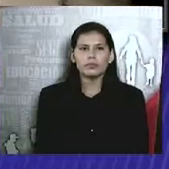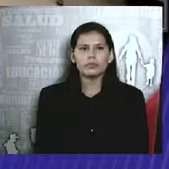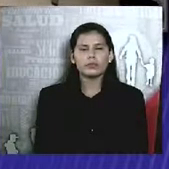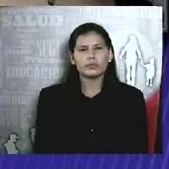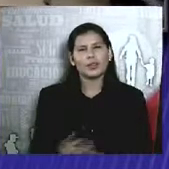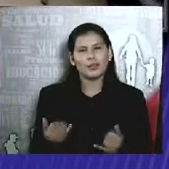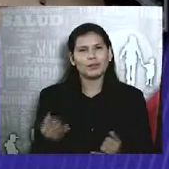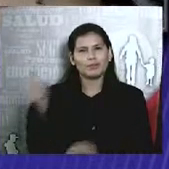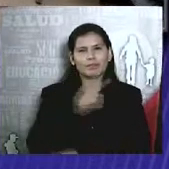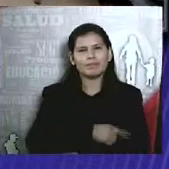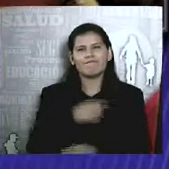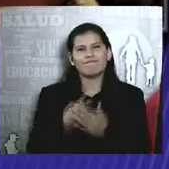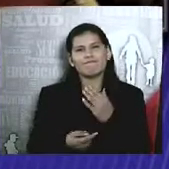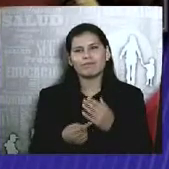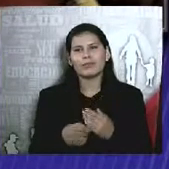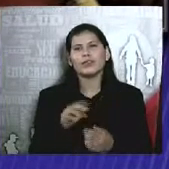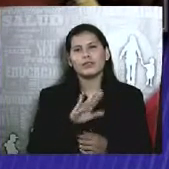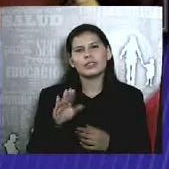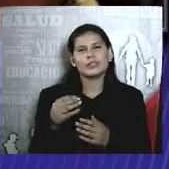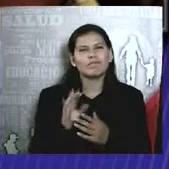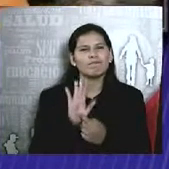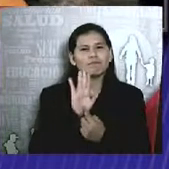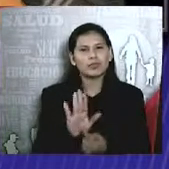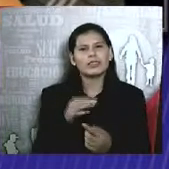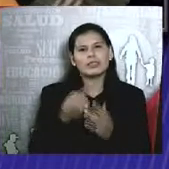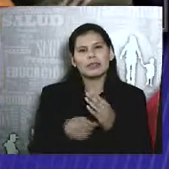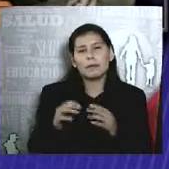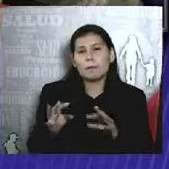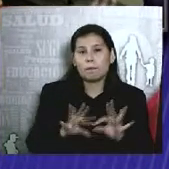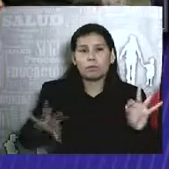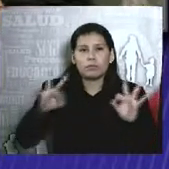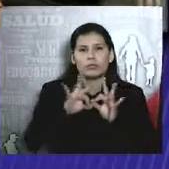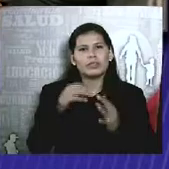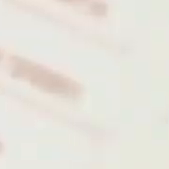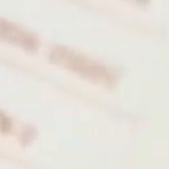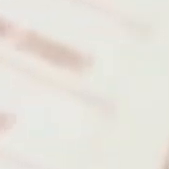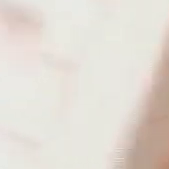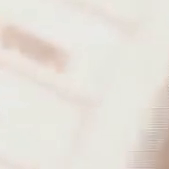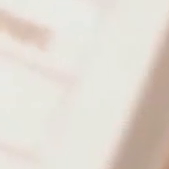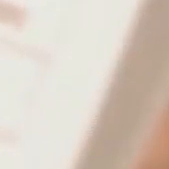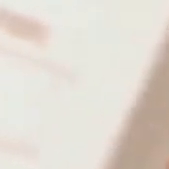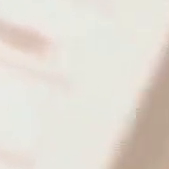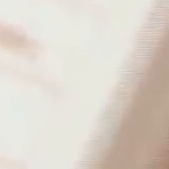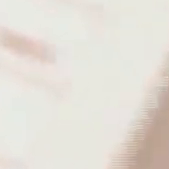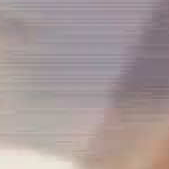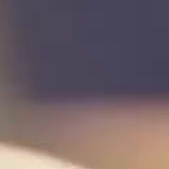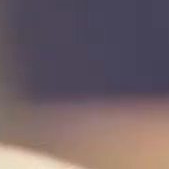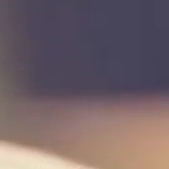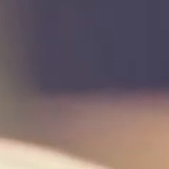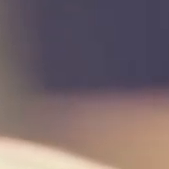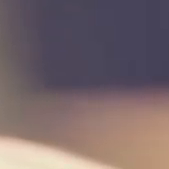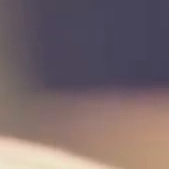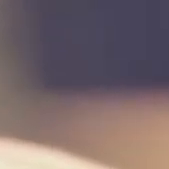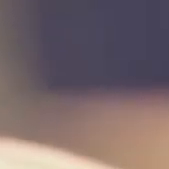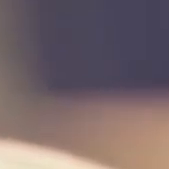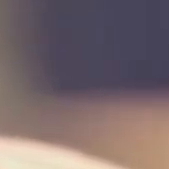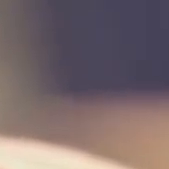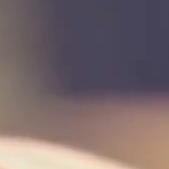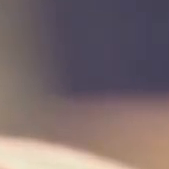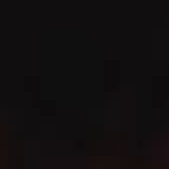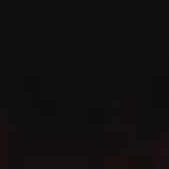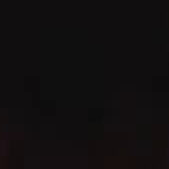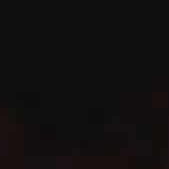El día de hoy van a escuchar los principales resultados de la gestión de la vigencia 2014. En el 2014 habíamos recibido